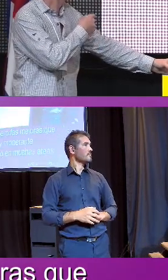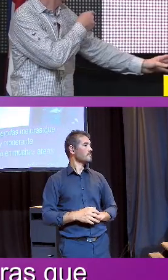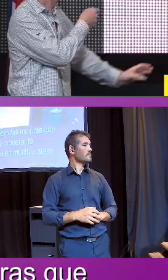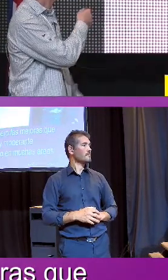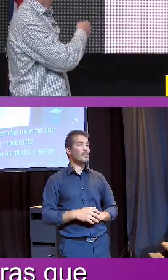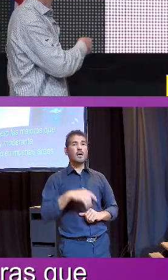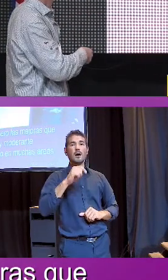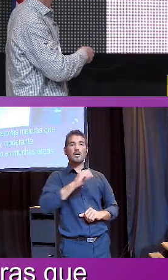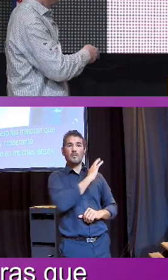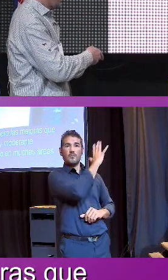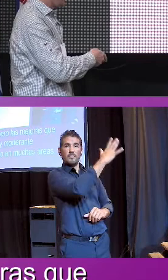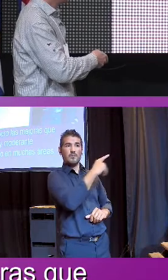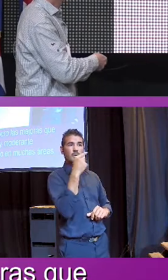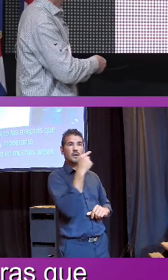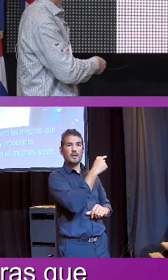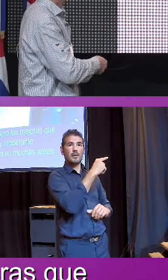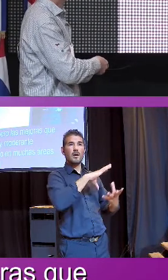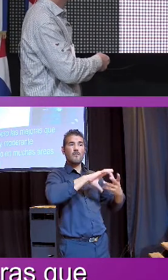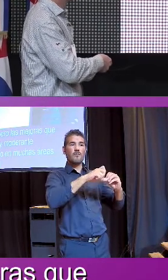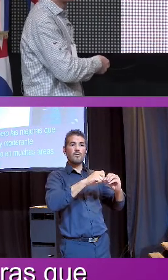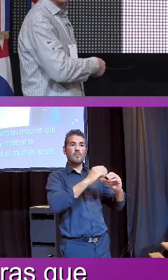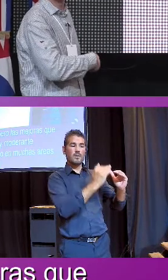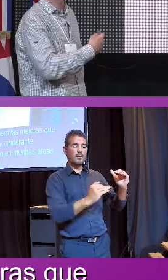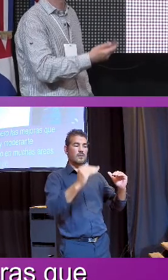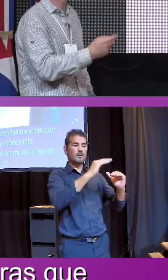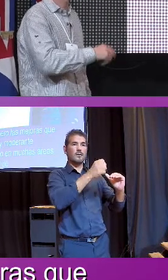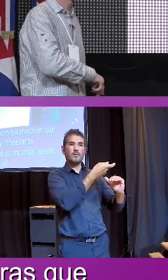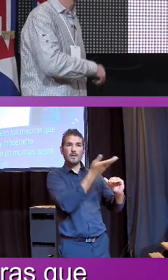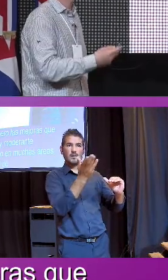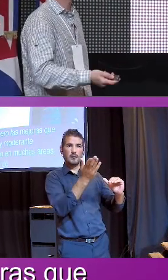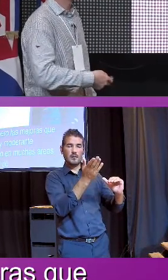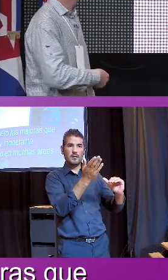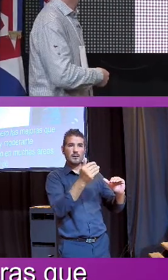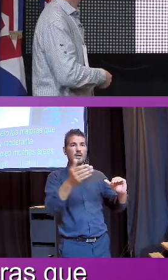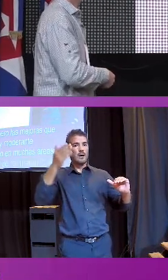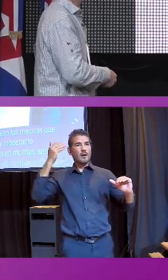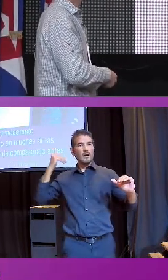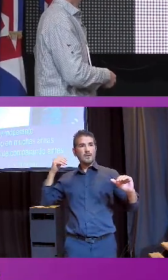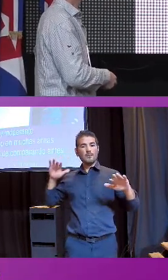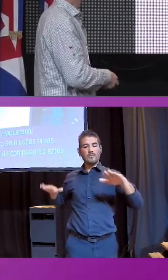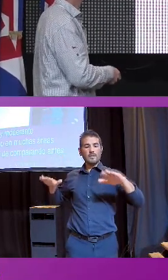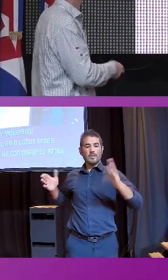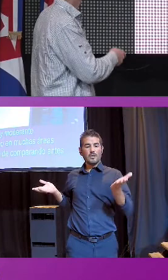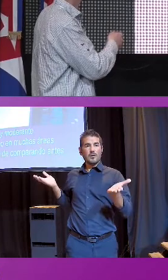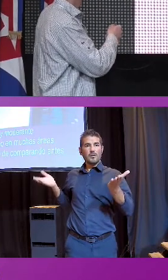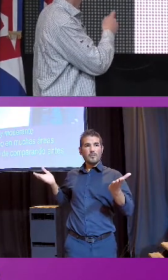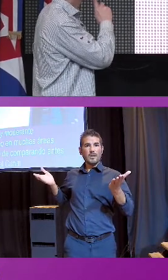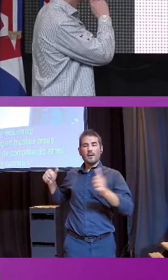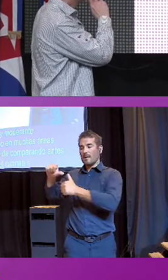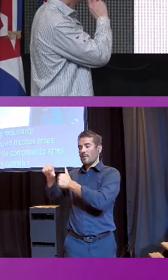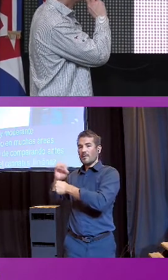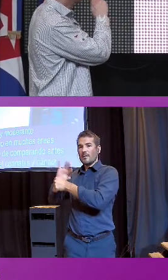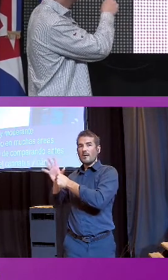Esta es una mejoría general, digamos, comparando antes con después de empezar a tomar el cannabis.